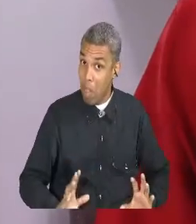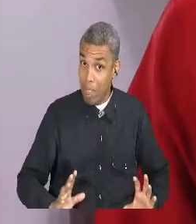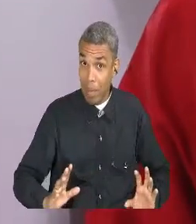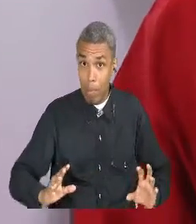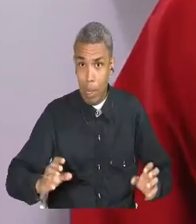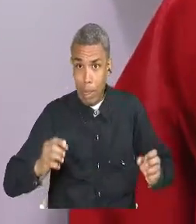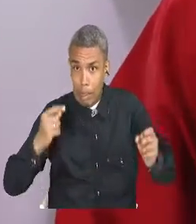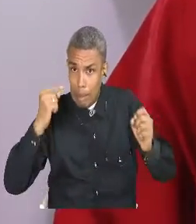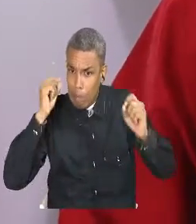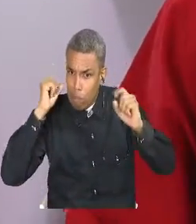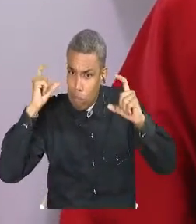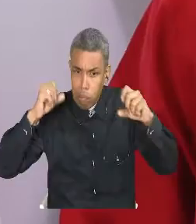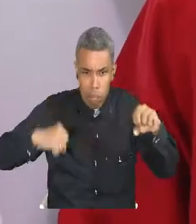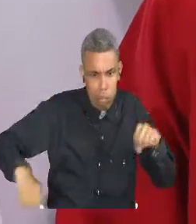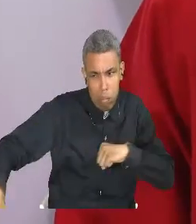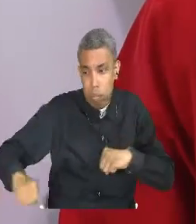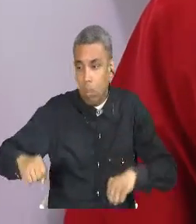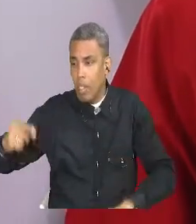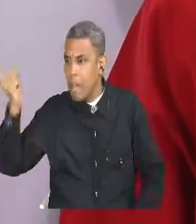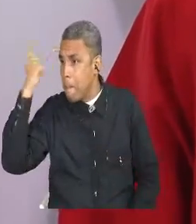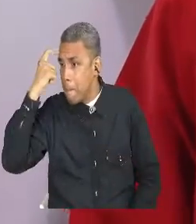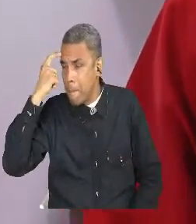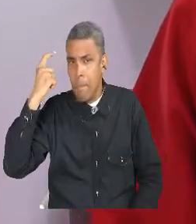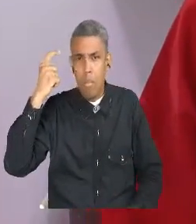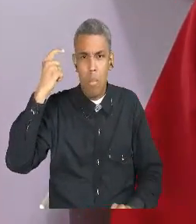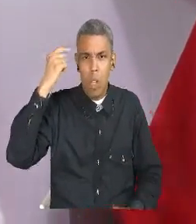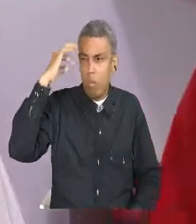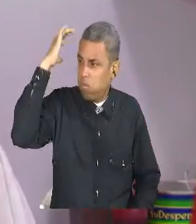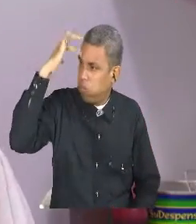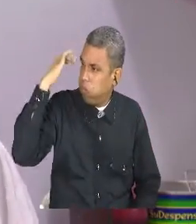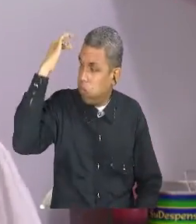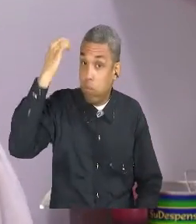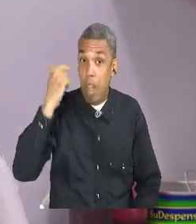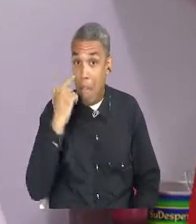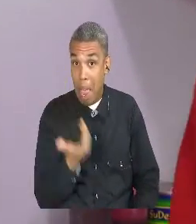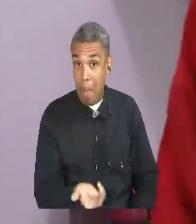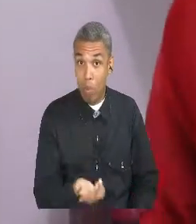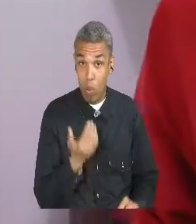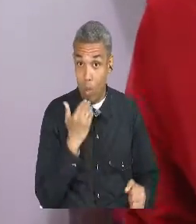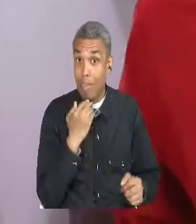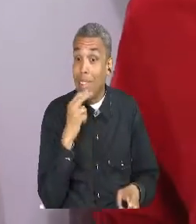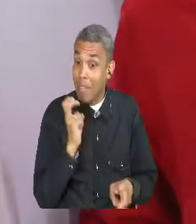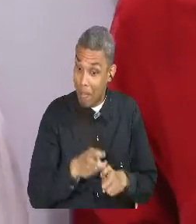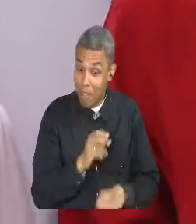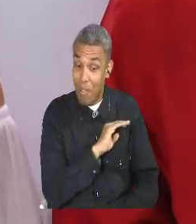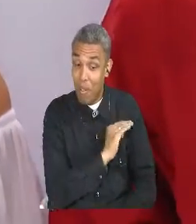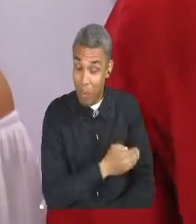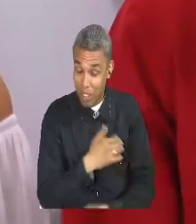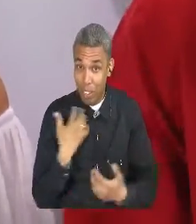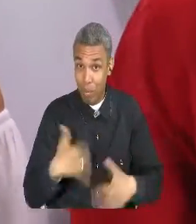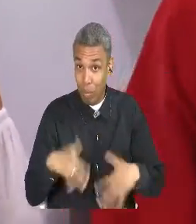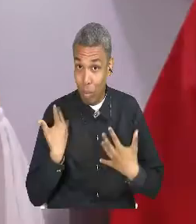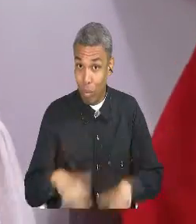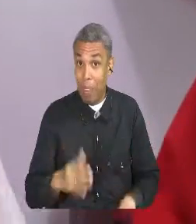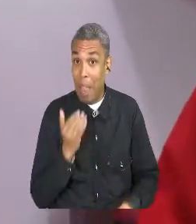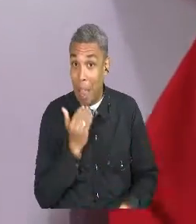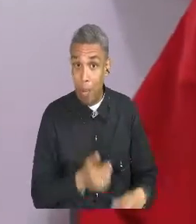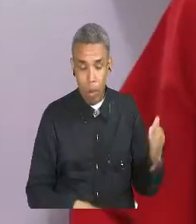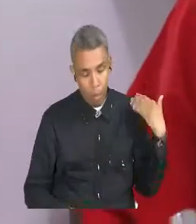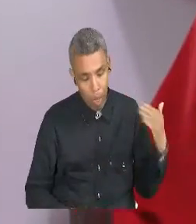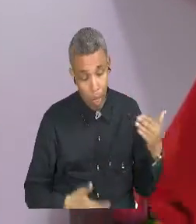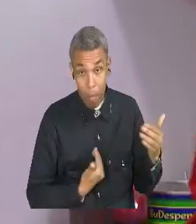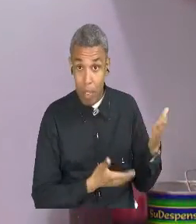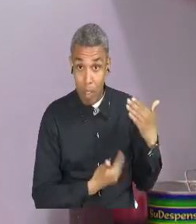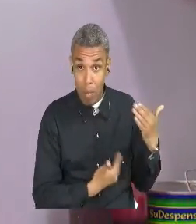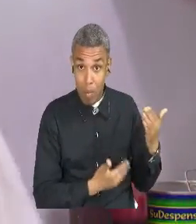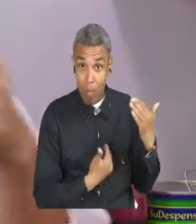somos inteligentes, tenemos al niño y cocinamos, bueno, yo sí, no mucho, sí, pero cuando mi hija era bebé, pues a mí me tocaba